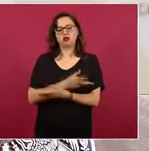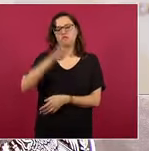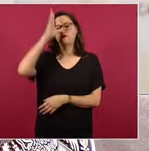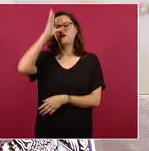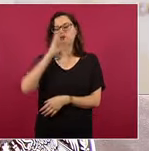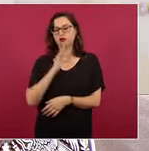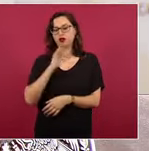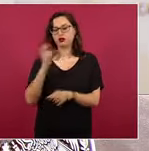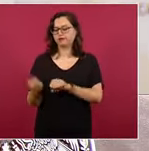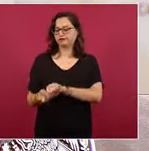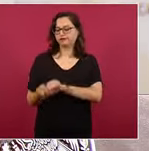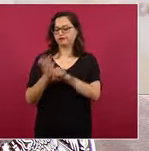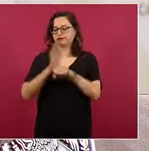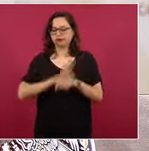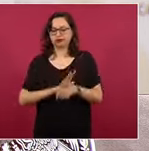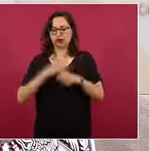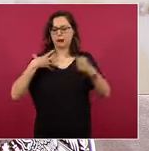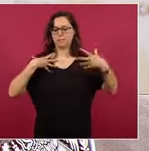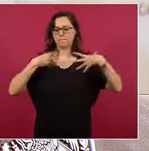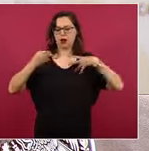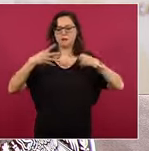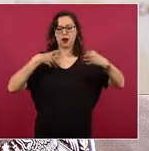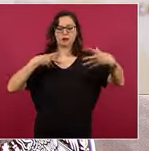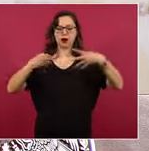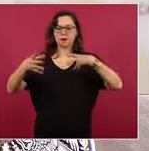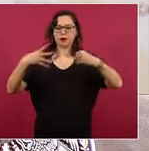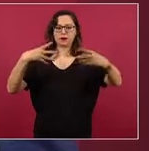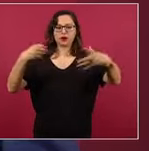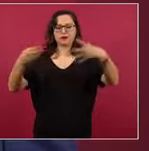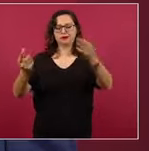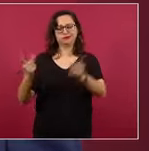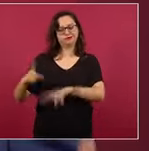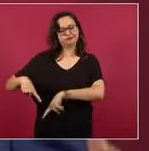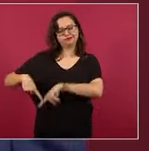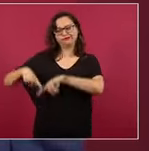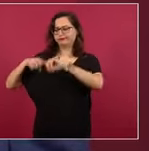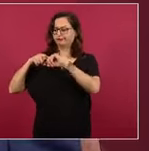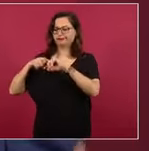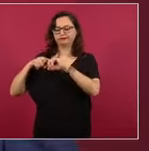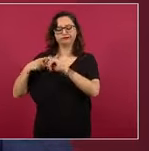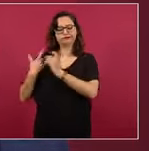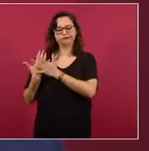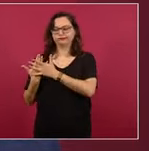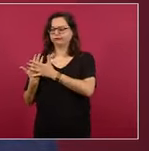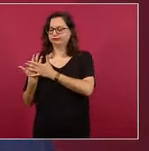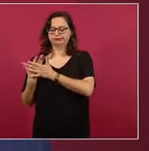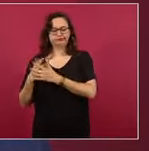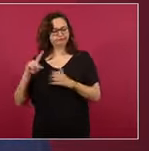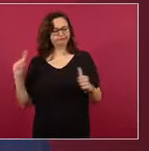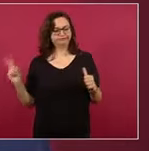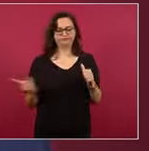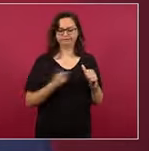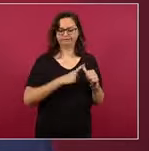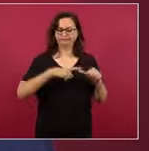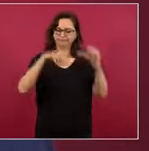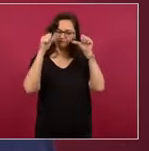la pandemia y tuvimos que actuar de emergencia para salvar